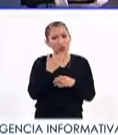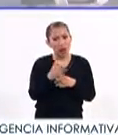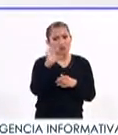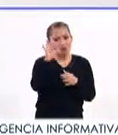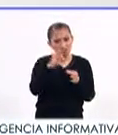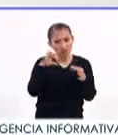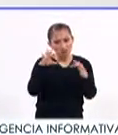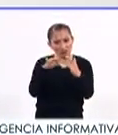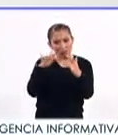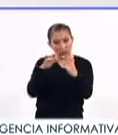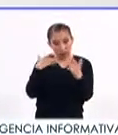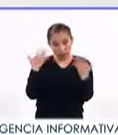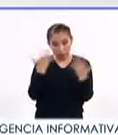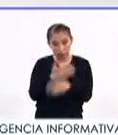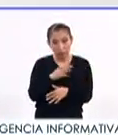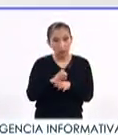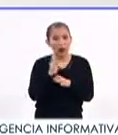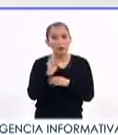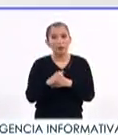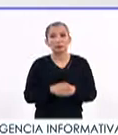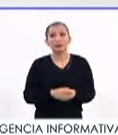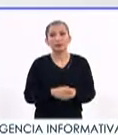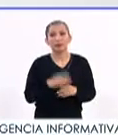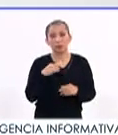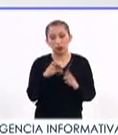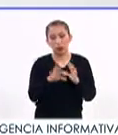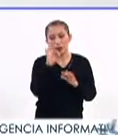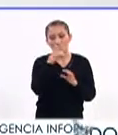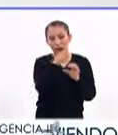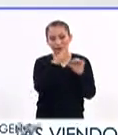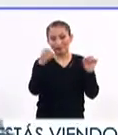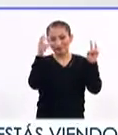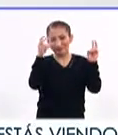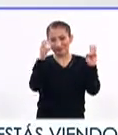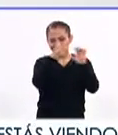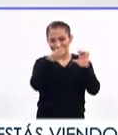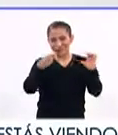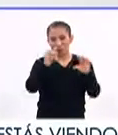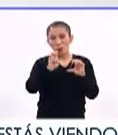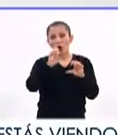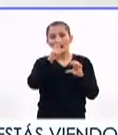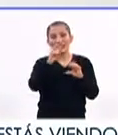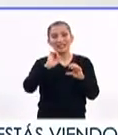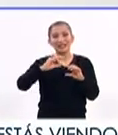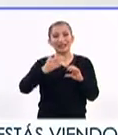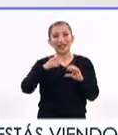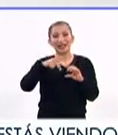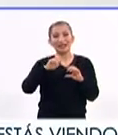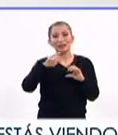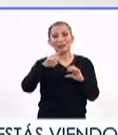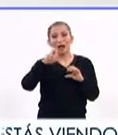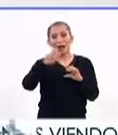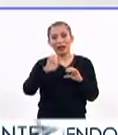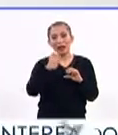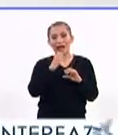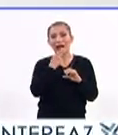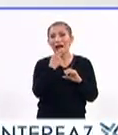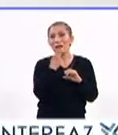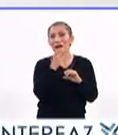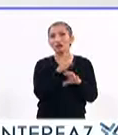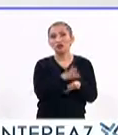bien y son sorprendentes. Por ejemplo, rescata una cita de Borges sobre Shakespeare que habla